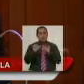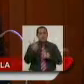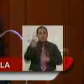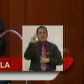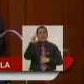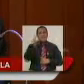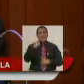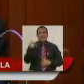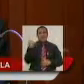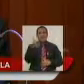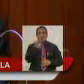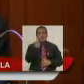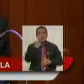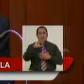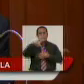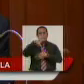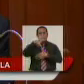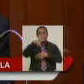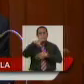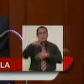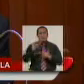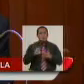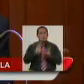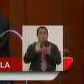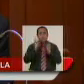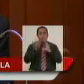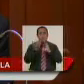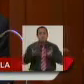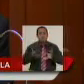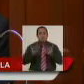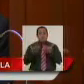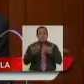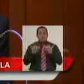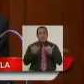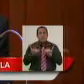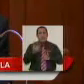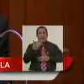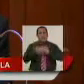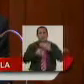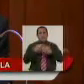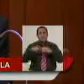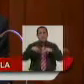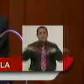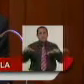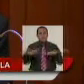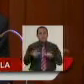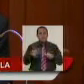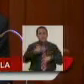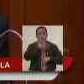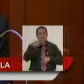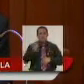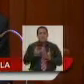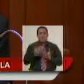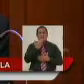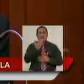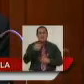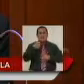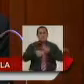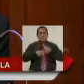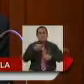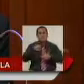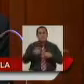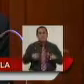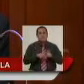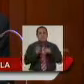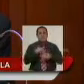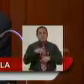líder en la región. Nuestras reformas están dirigidas a promover un entorno que sea más favorable a las inversiones,